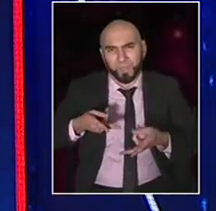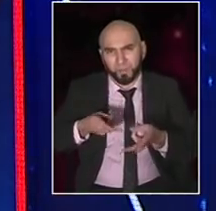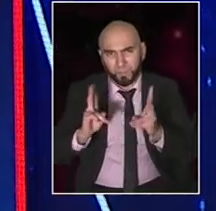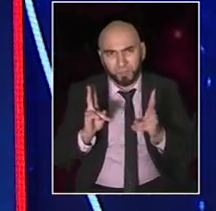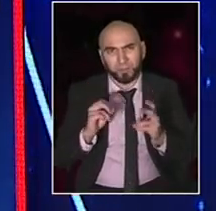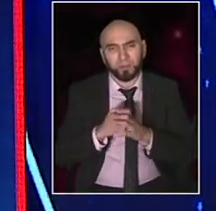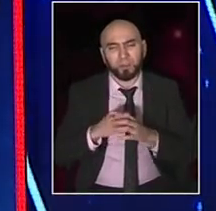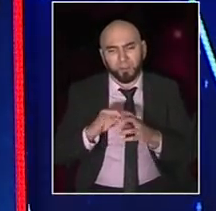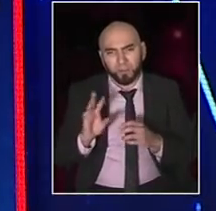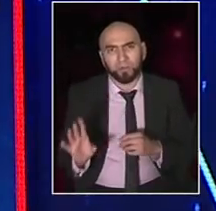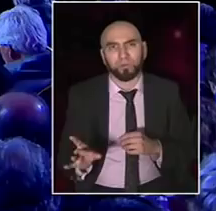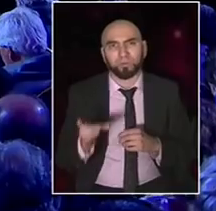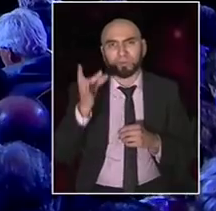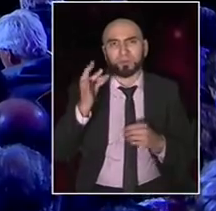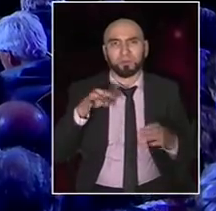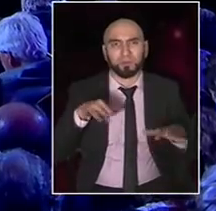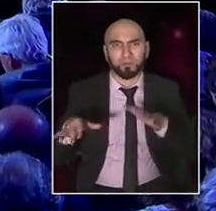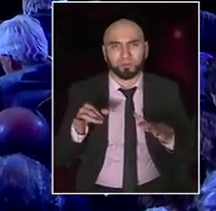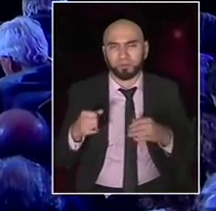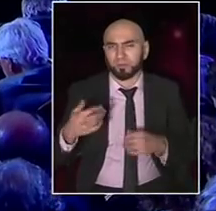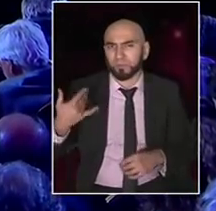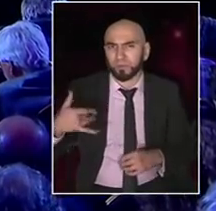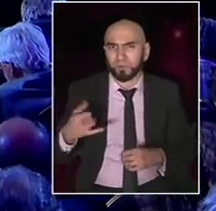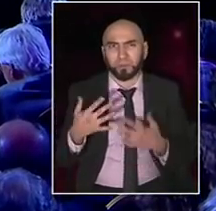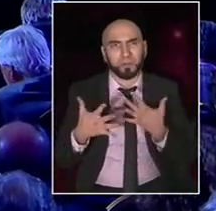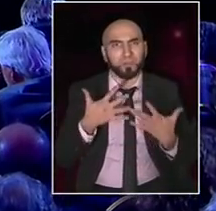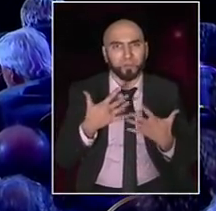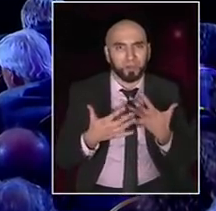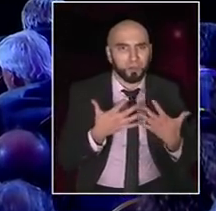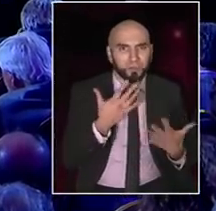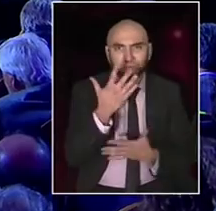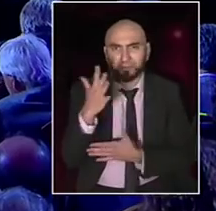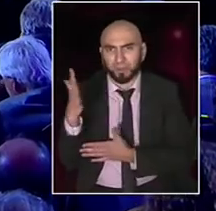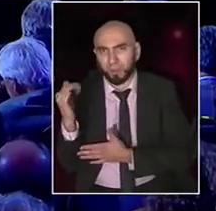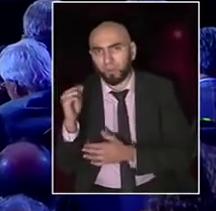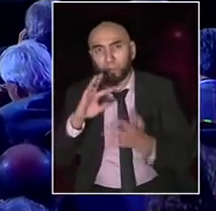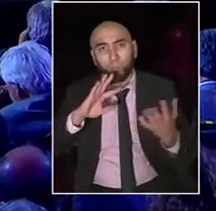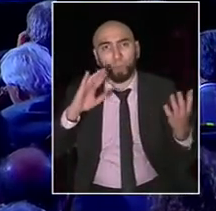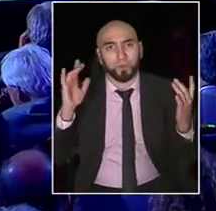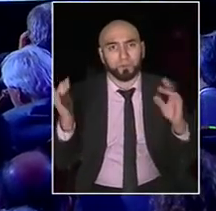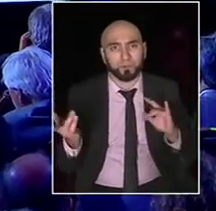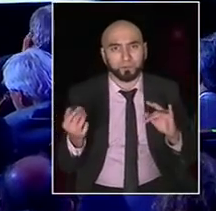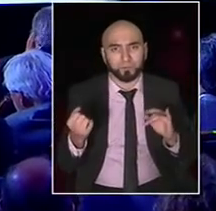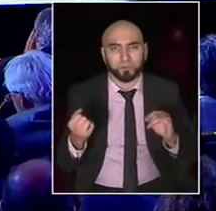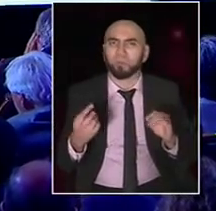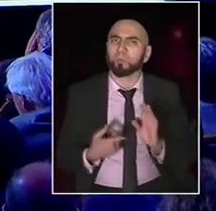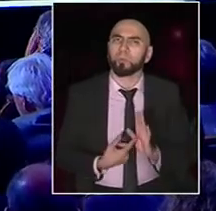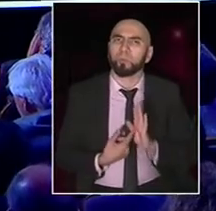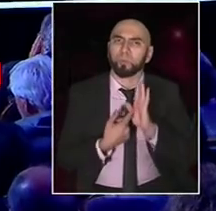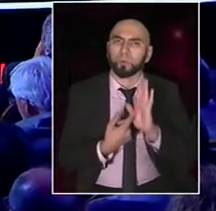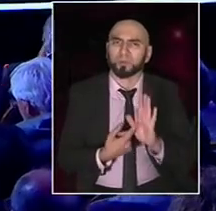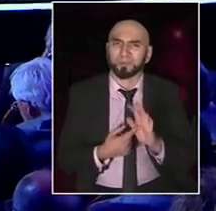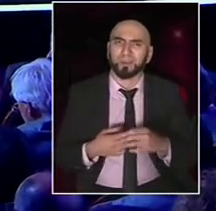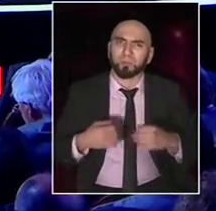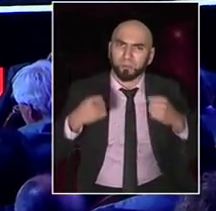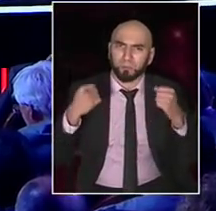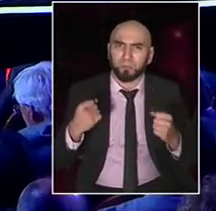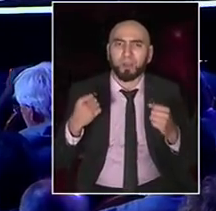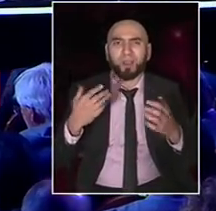de la naturaleza y del universo que nos rodea, refleja la gran capacidad creativa y